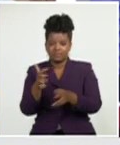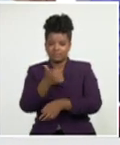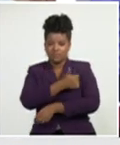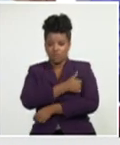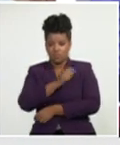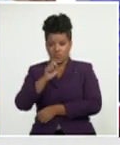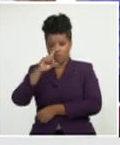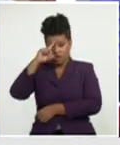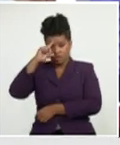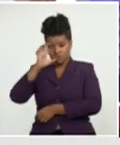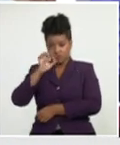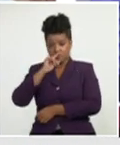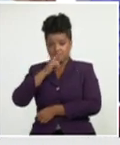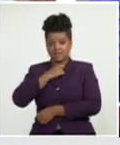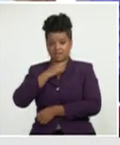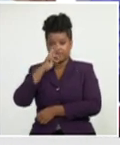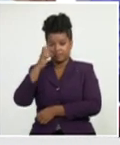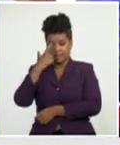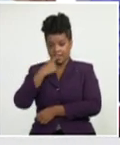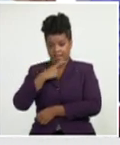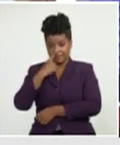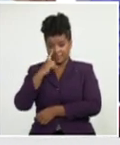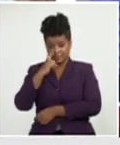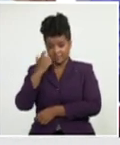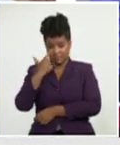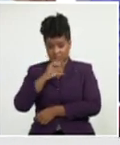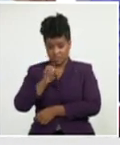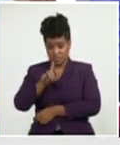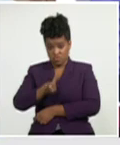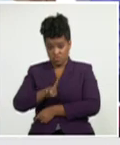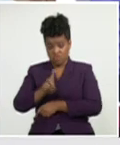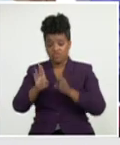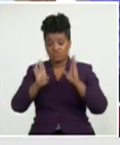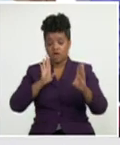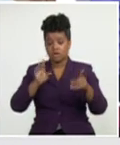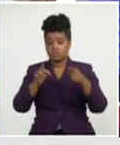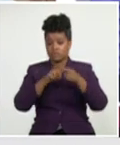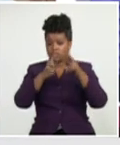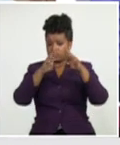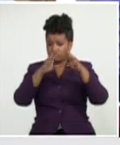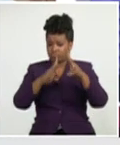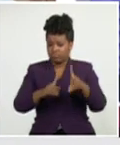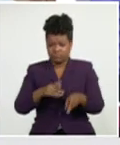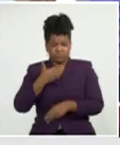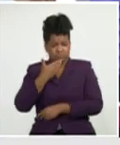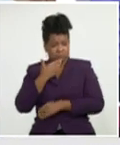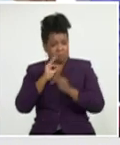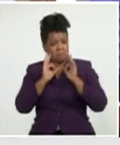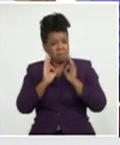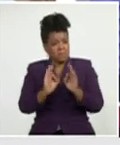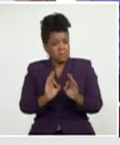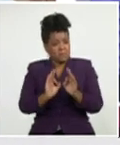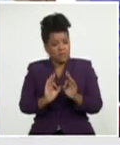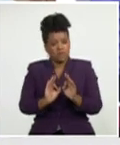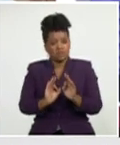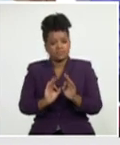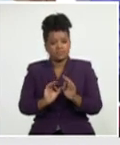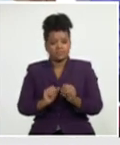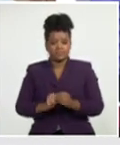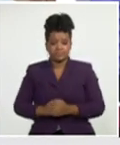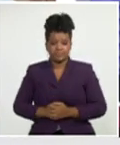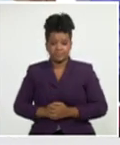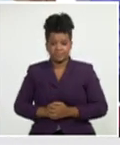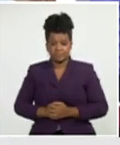fase 1 terminó con excelentes resultados incluso para la variable de título de